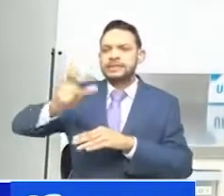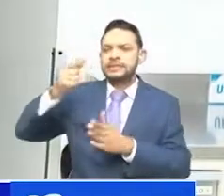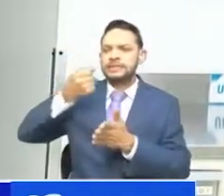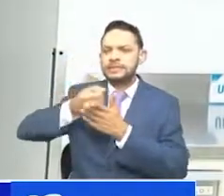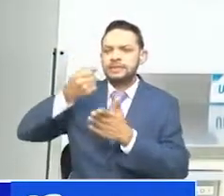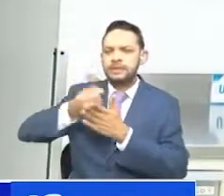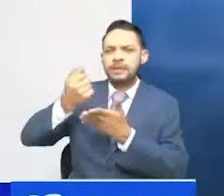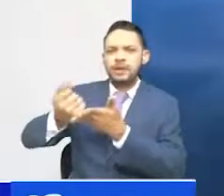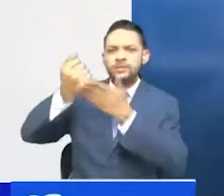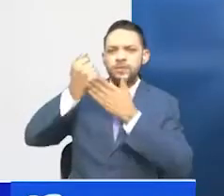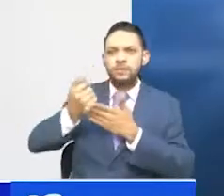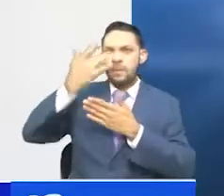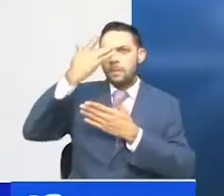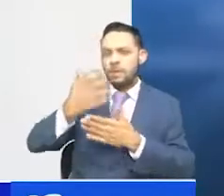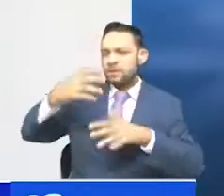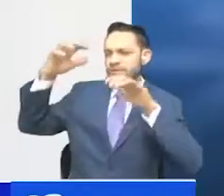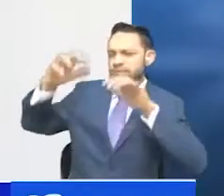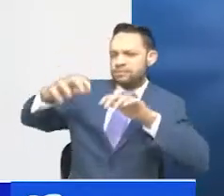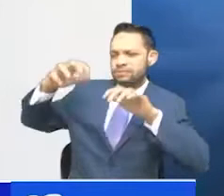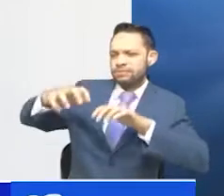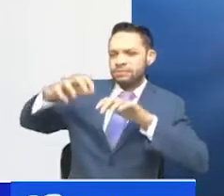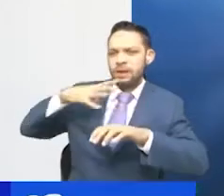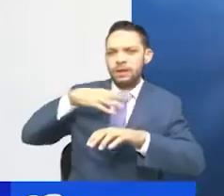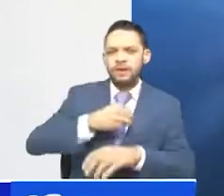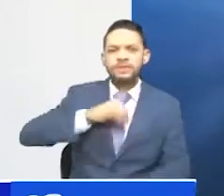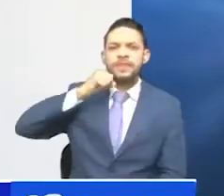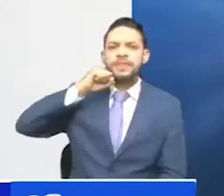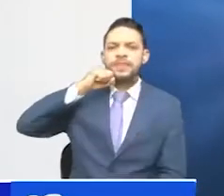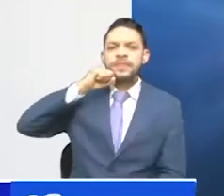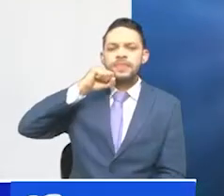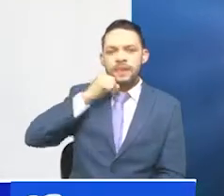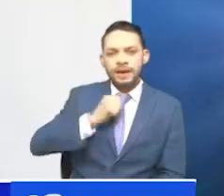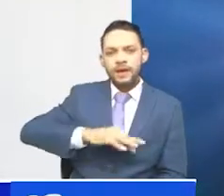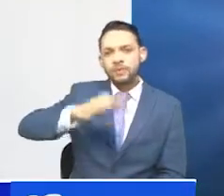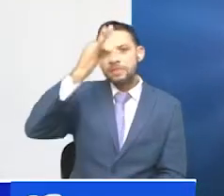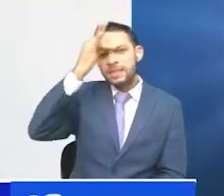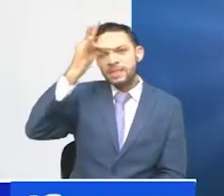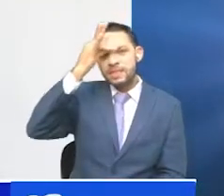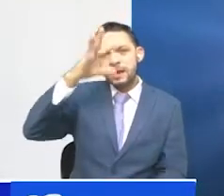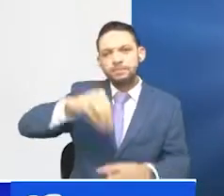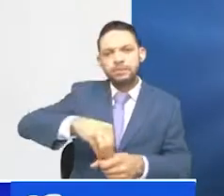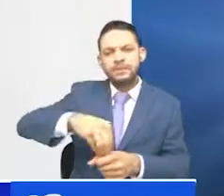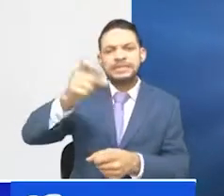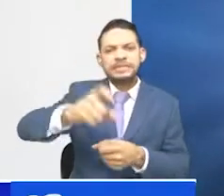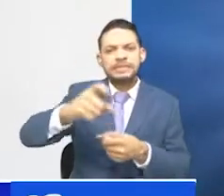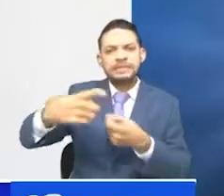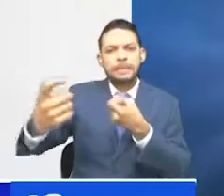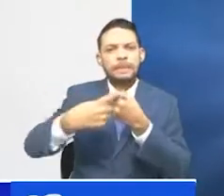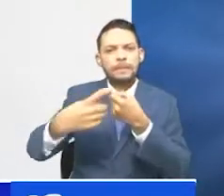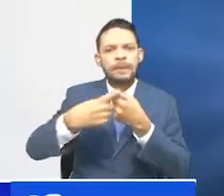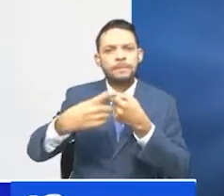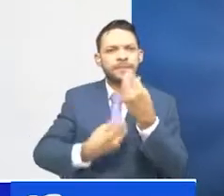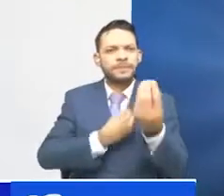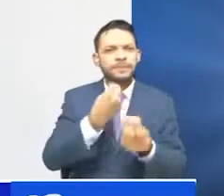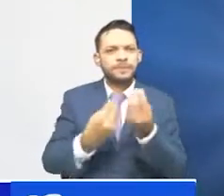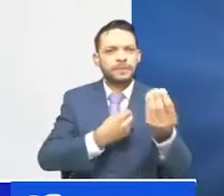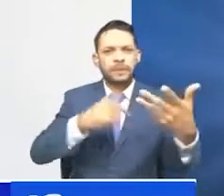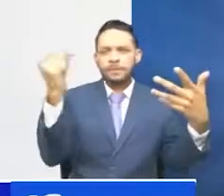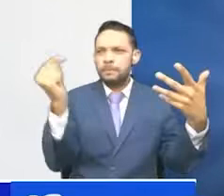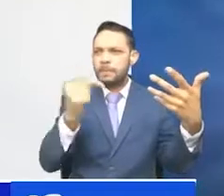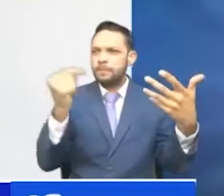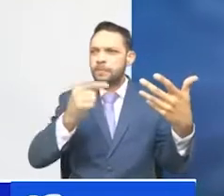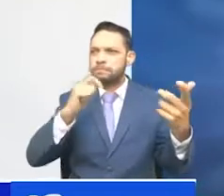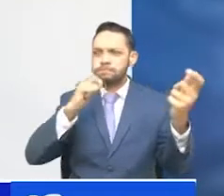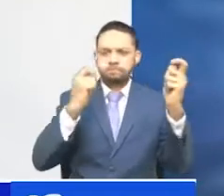ola invernal. Esta alerta naranja hospitalaria, ¿qué implica? Unas medidas que se toman